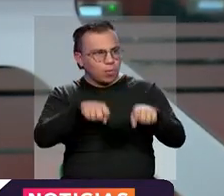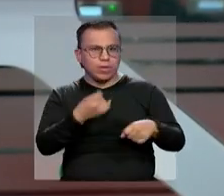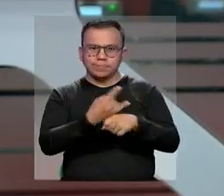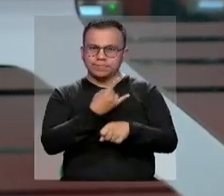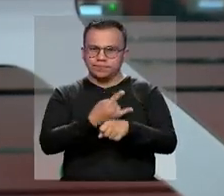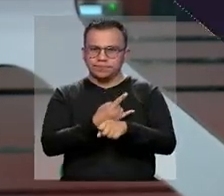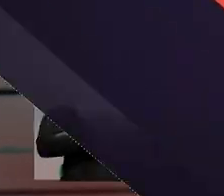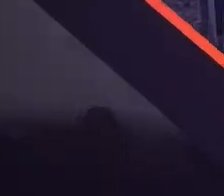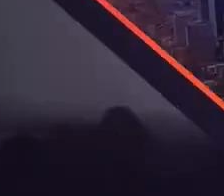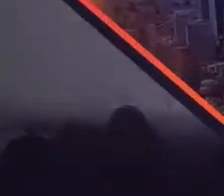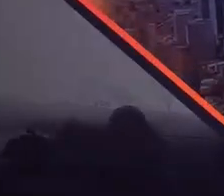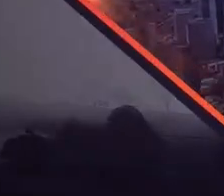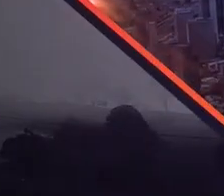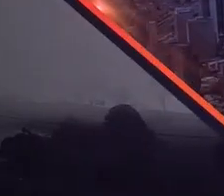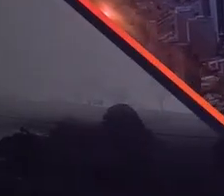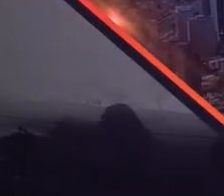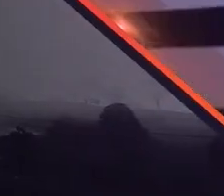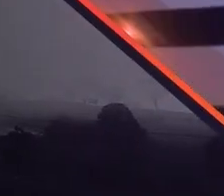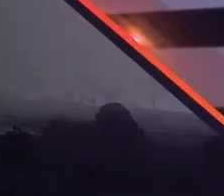transitar?